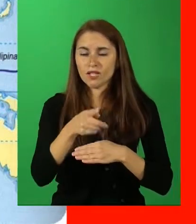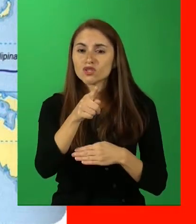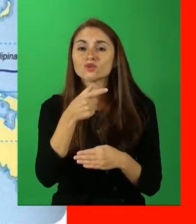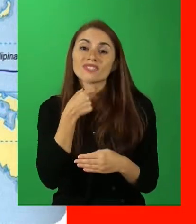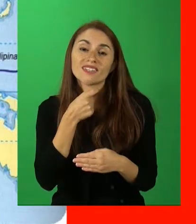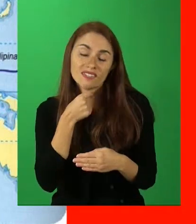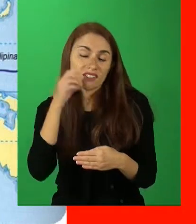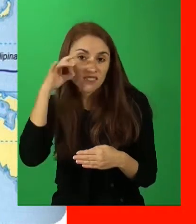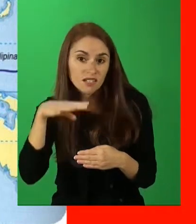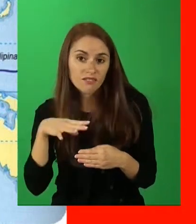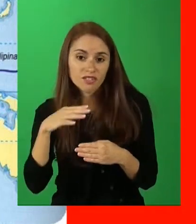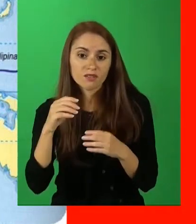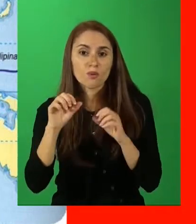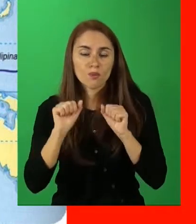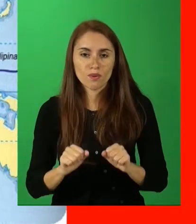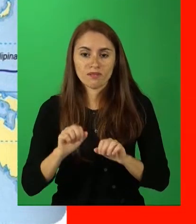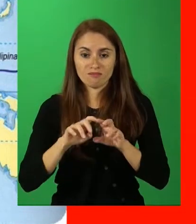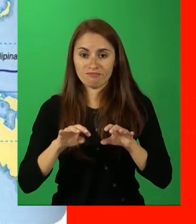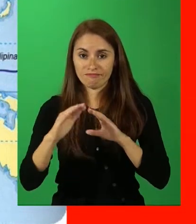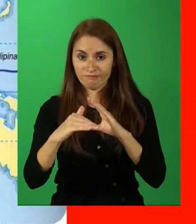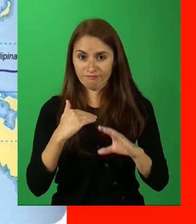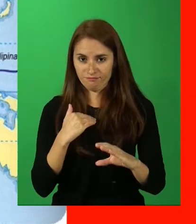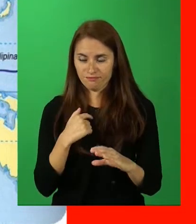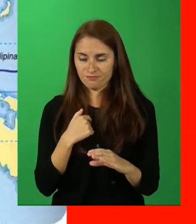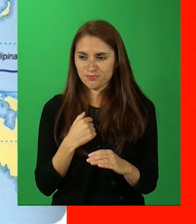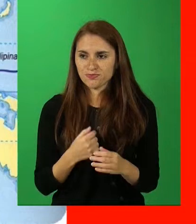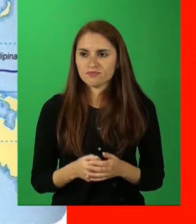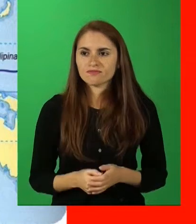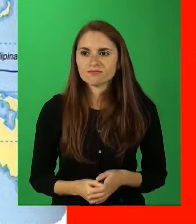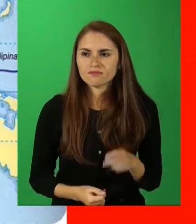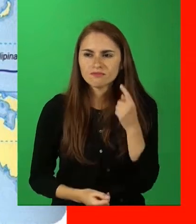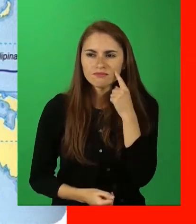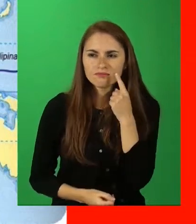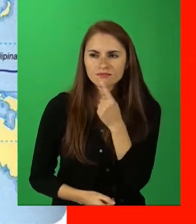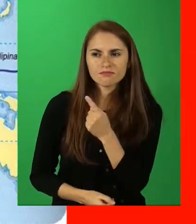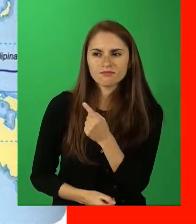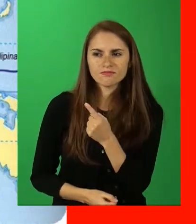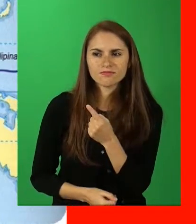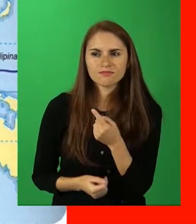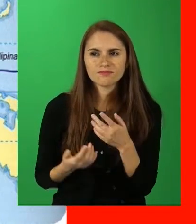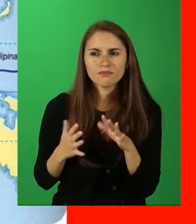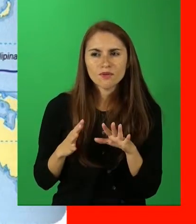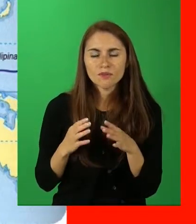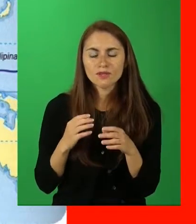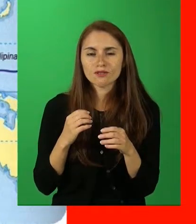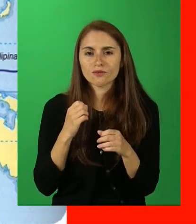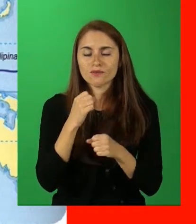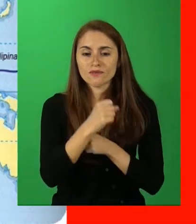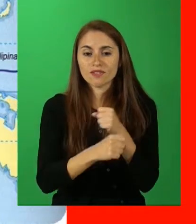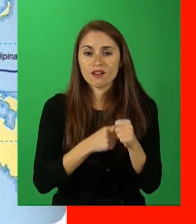detalle, pero en más o menos 100 años